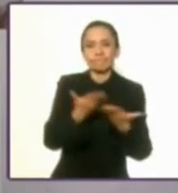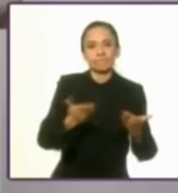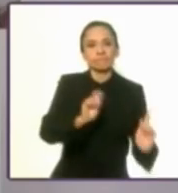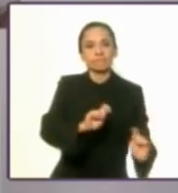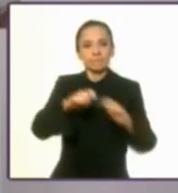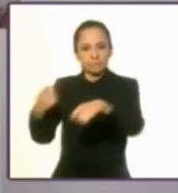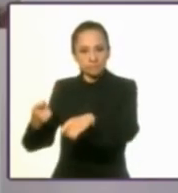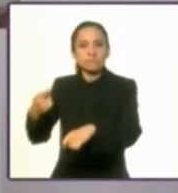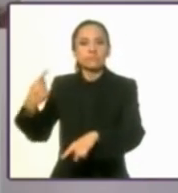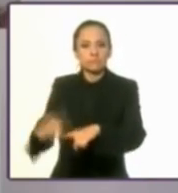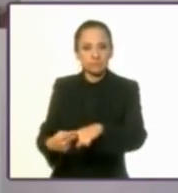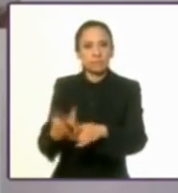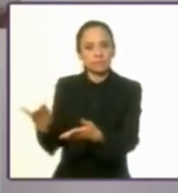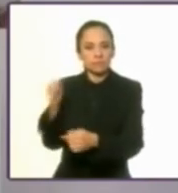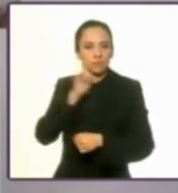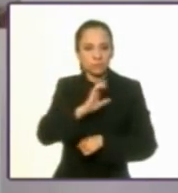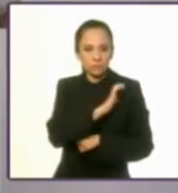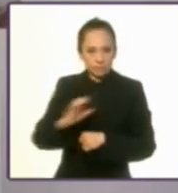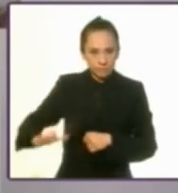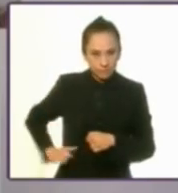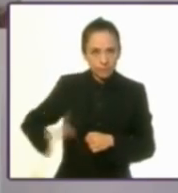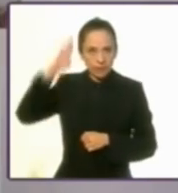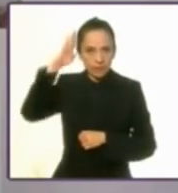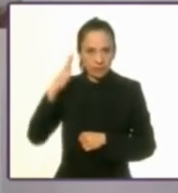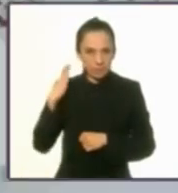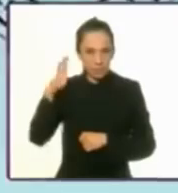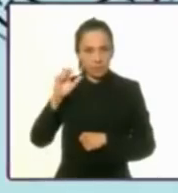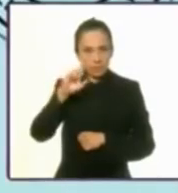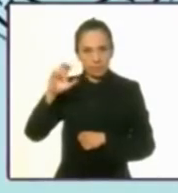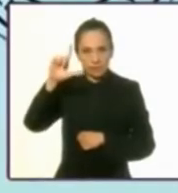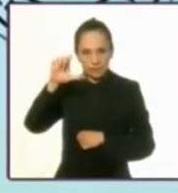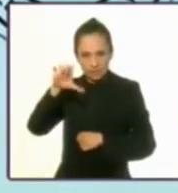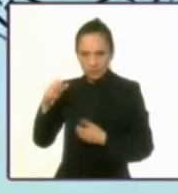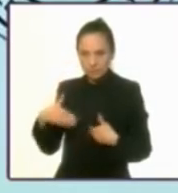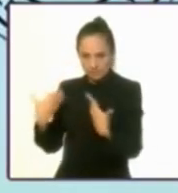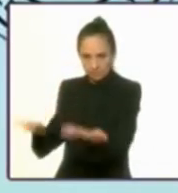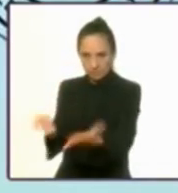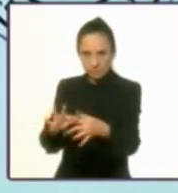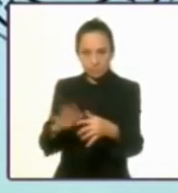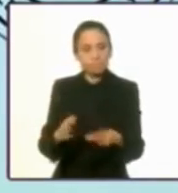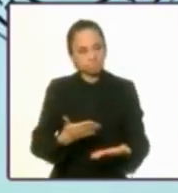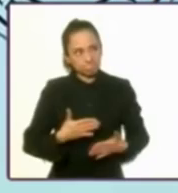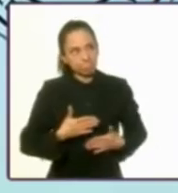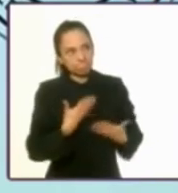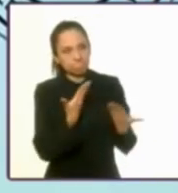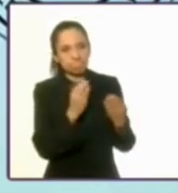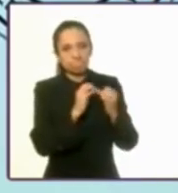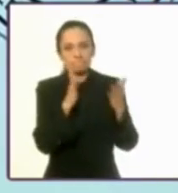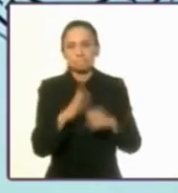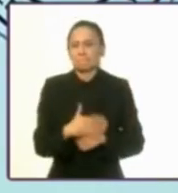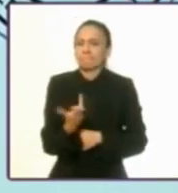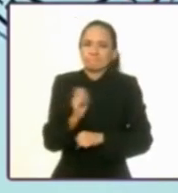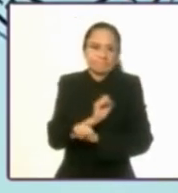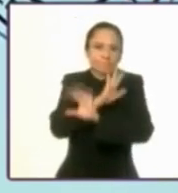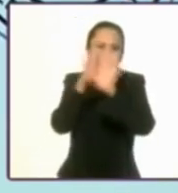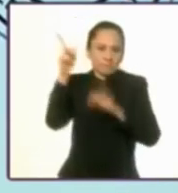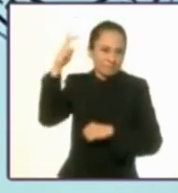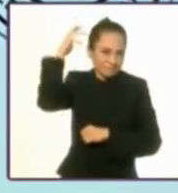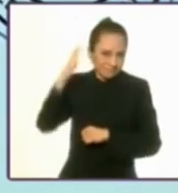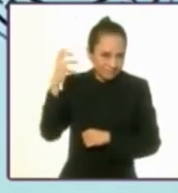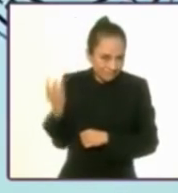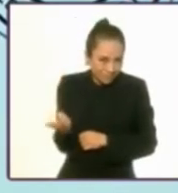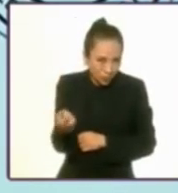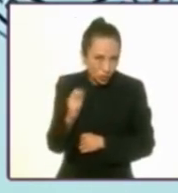posicionamiento a la candidata a alejandra barrales adelante si resulta obvio que la candidata james bond no quiere hablar